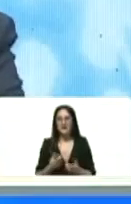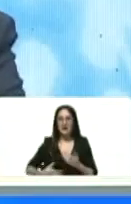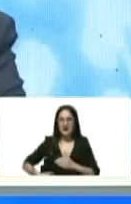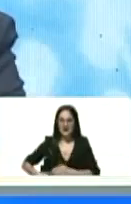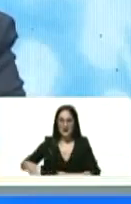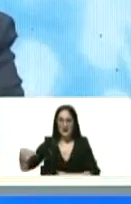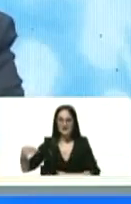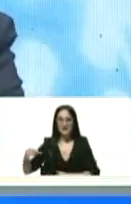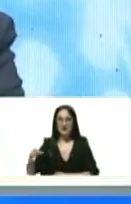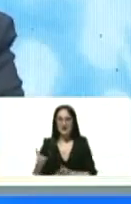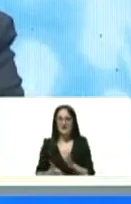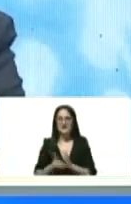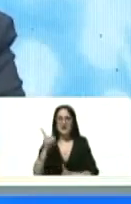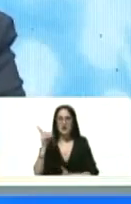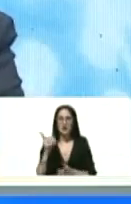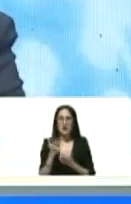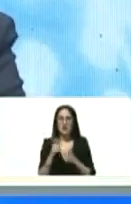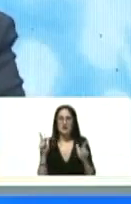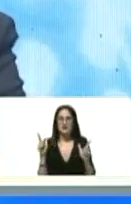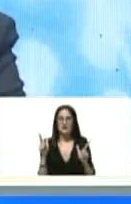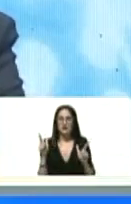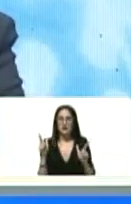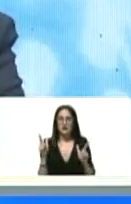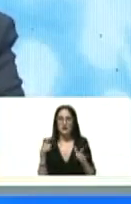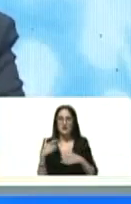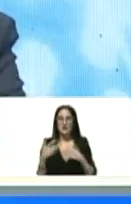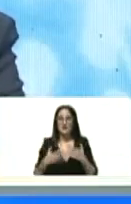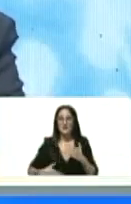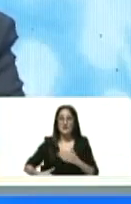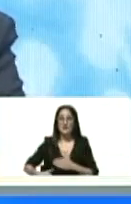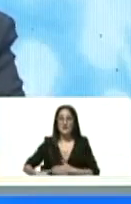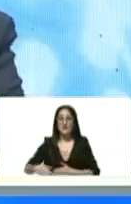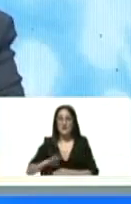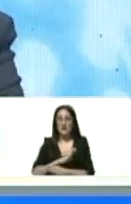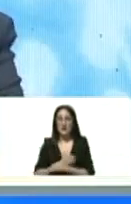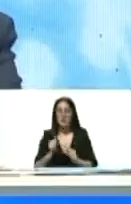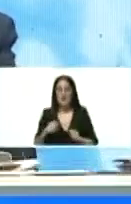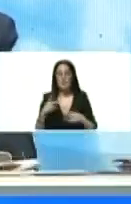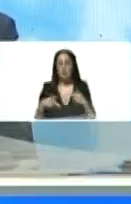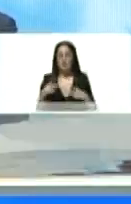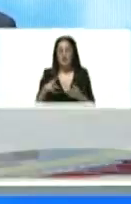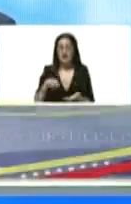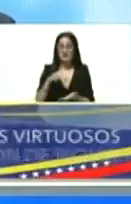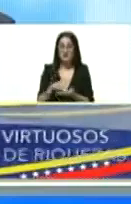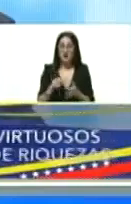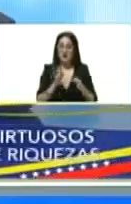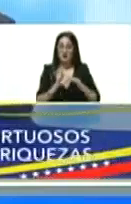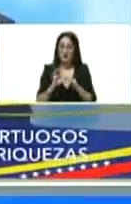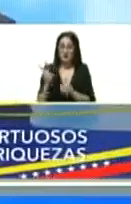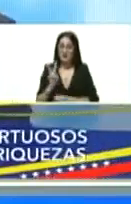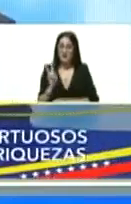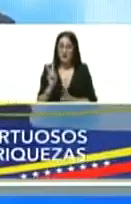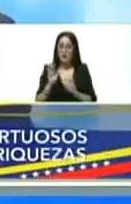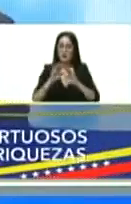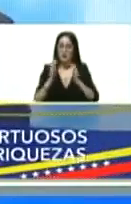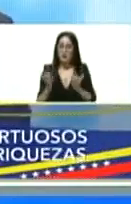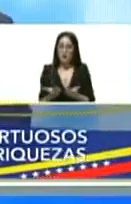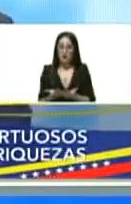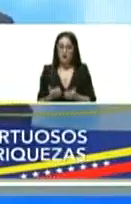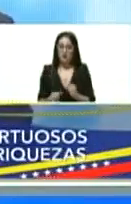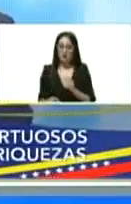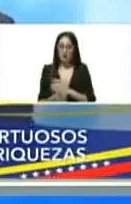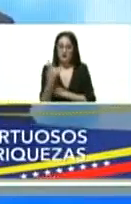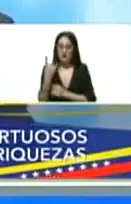riqueza, de desarrollo y liberación de las fuerzas productivas nacionales y de articulación de Venezuela con el nuevo mundo que